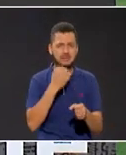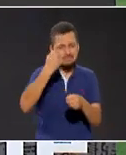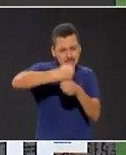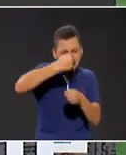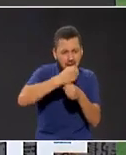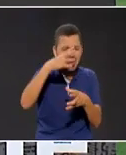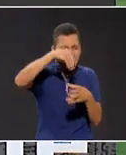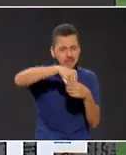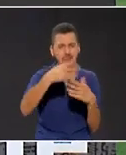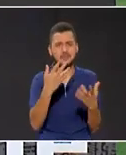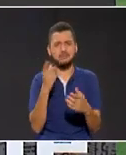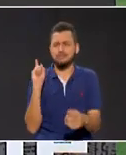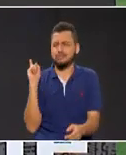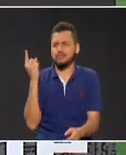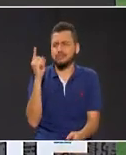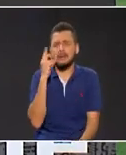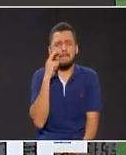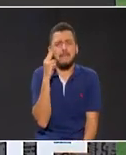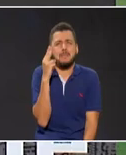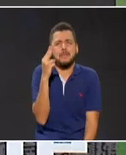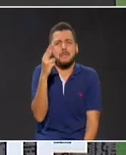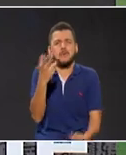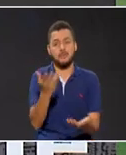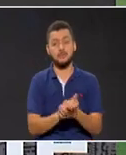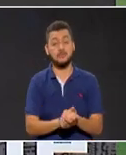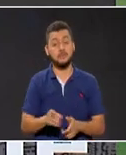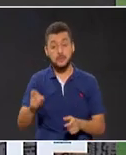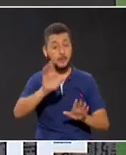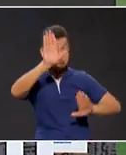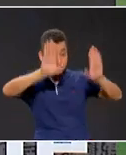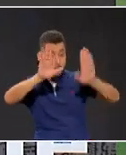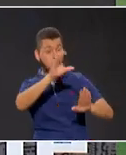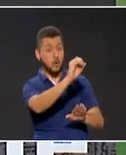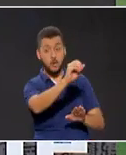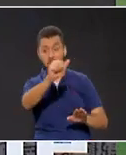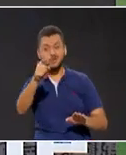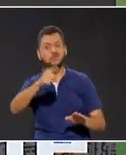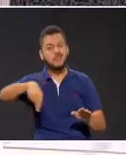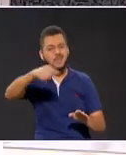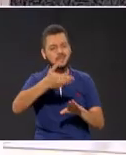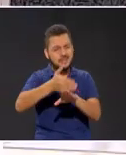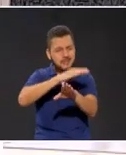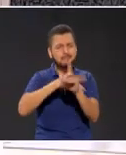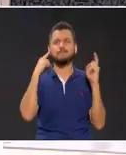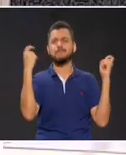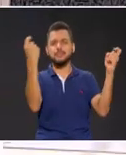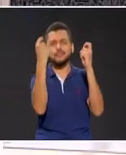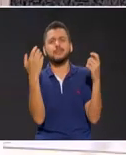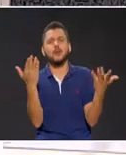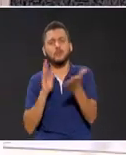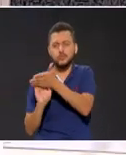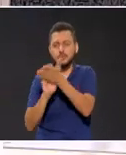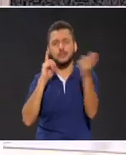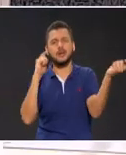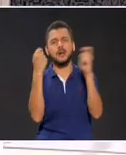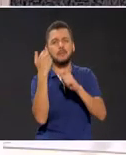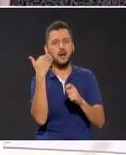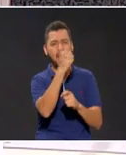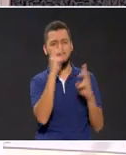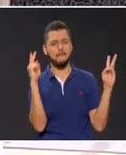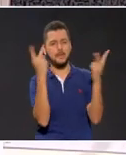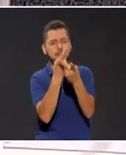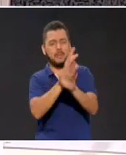pero ¿cómo lo han planeado ustedes desde la misma campaña? Tenemos la propuesta nuestra para las mujeres, la